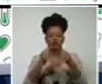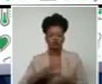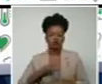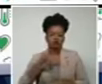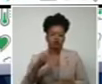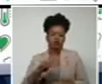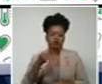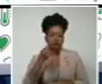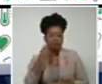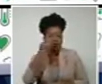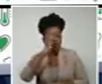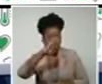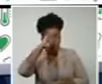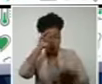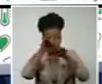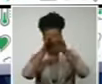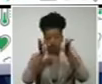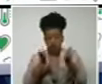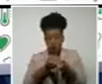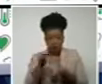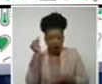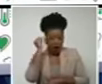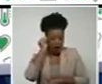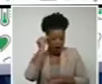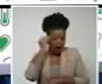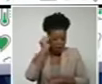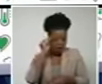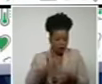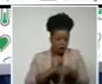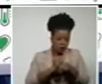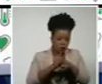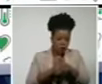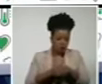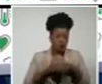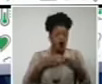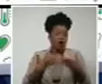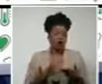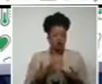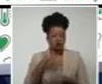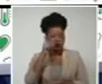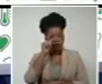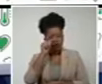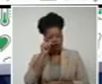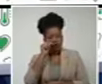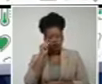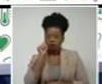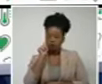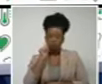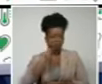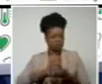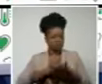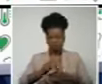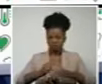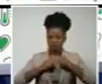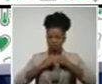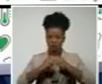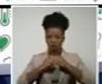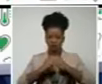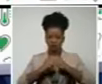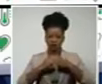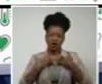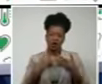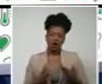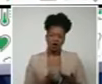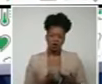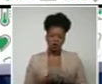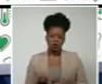el mundo descubren sobre ella, aunque el cansancio le cierre los ojos. Pero el agotamiento físico no es lo único a lo que se enfrenta un